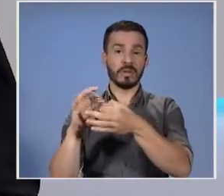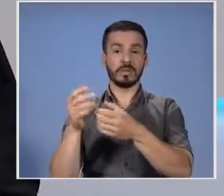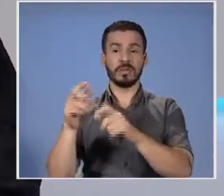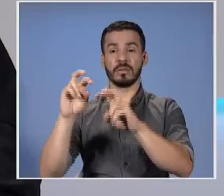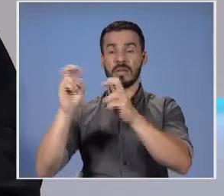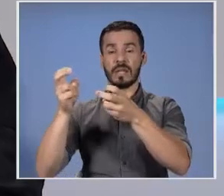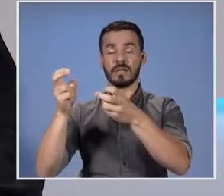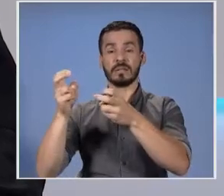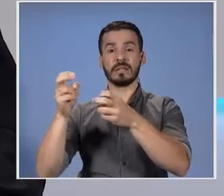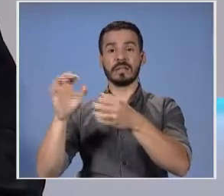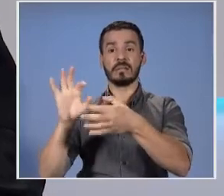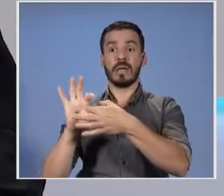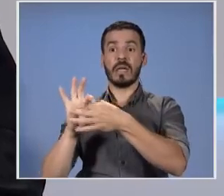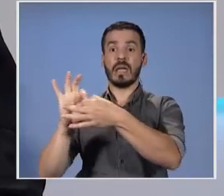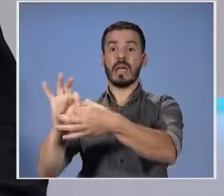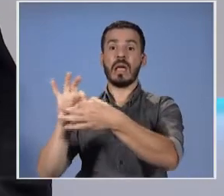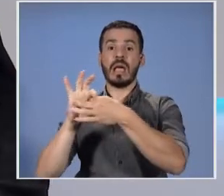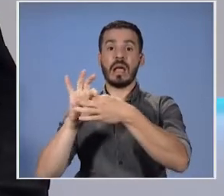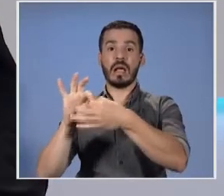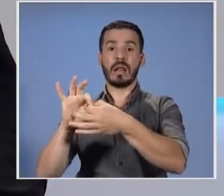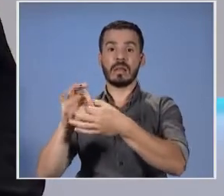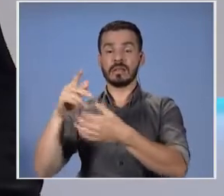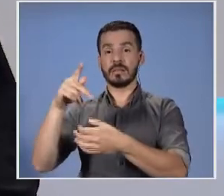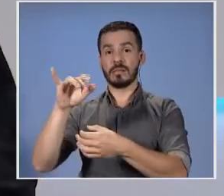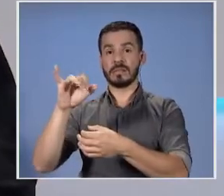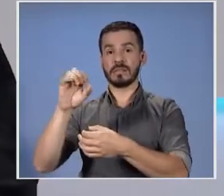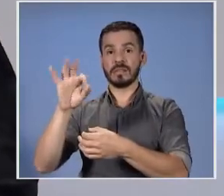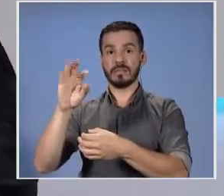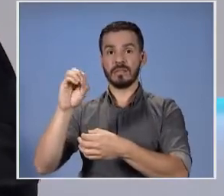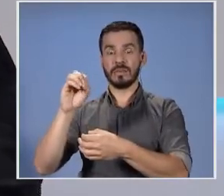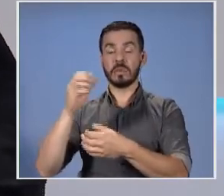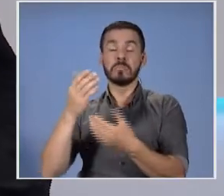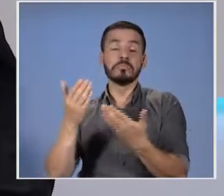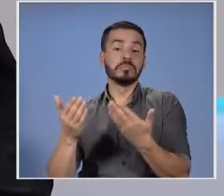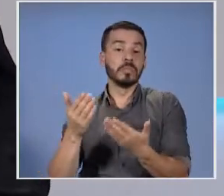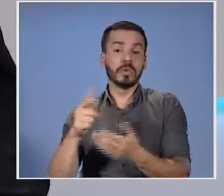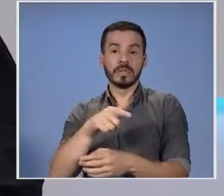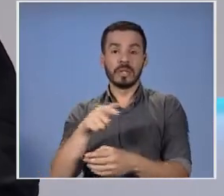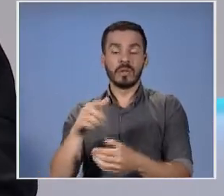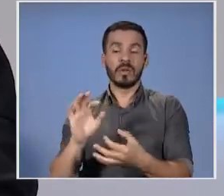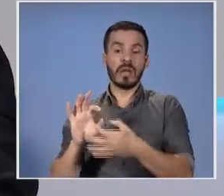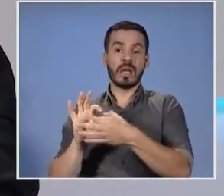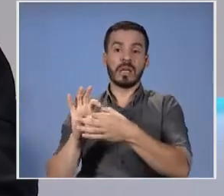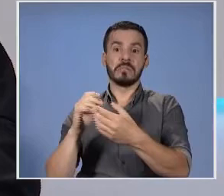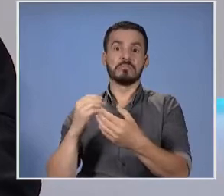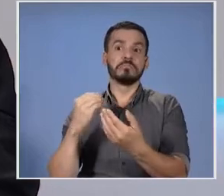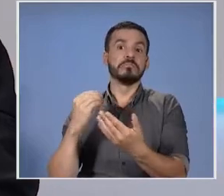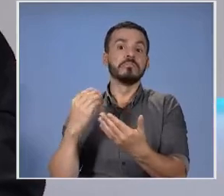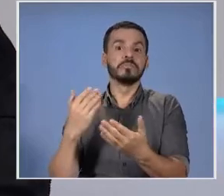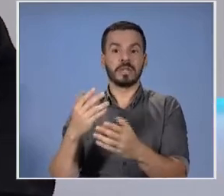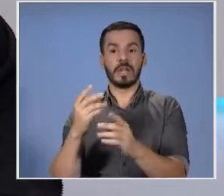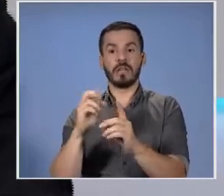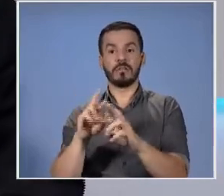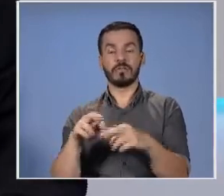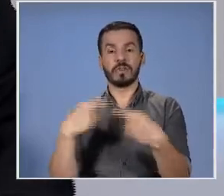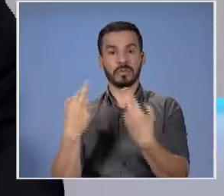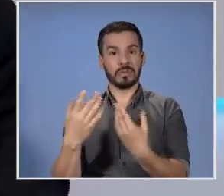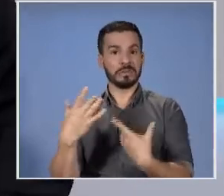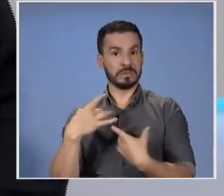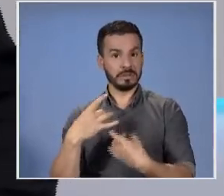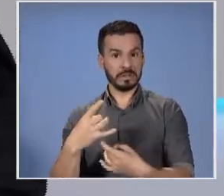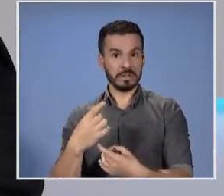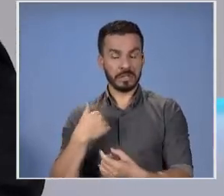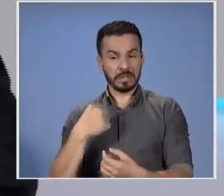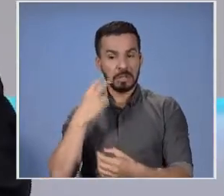la alianza del Pacífico. Entonces podría ser un acercamiento interesante. Yo le tengo mucha expectativa